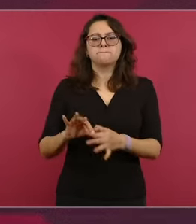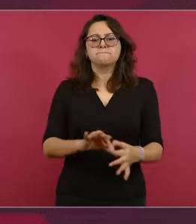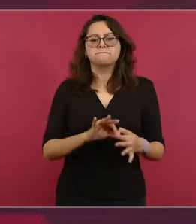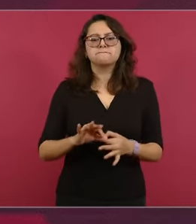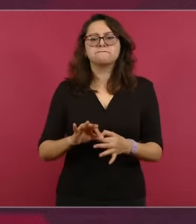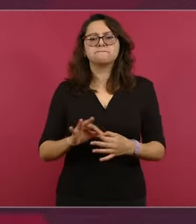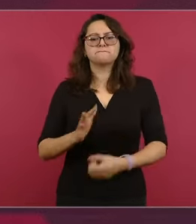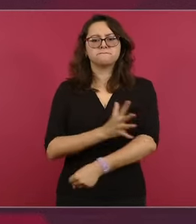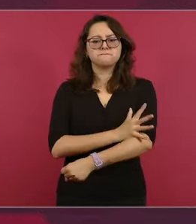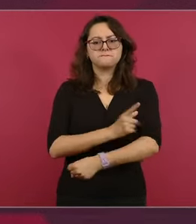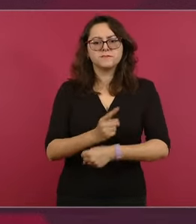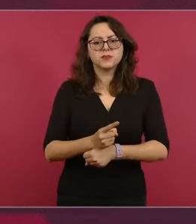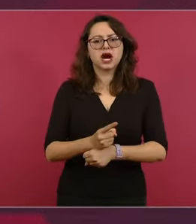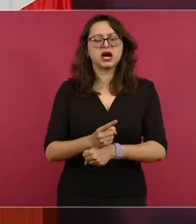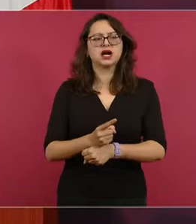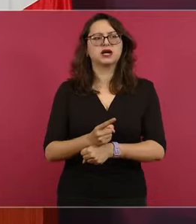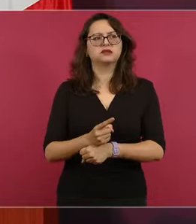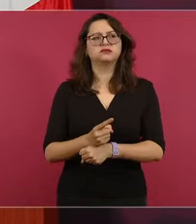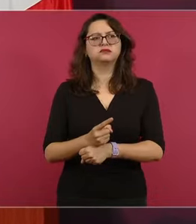honesto,